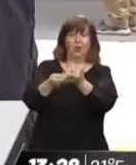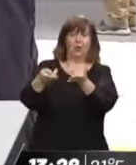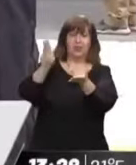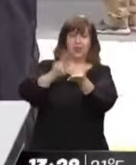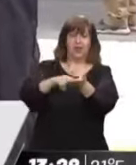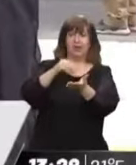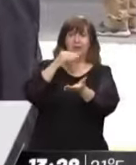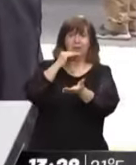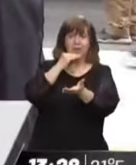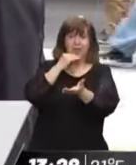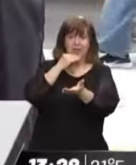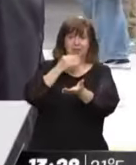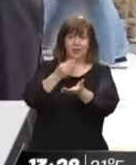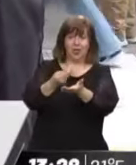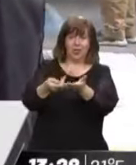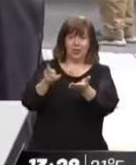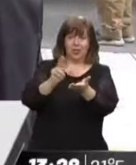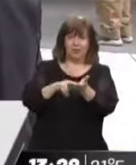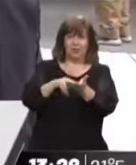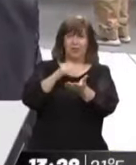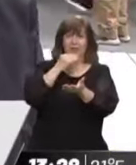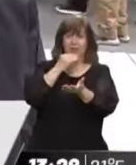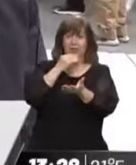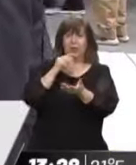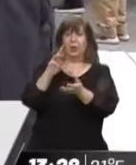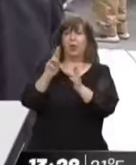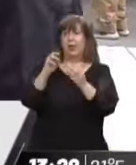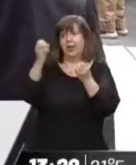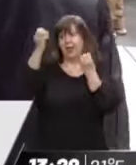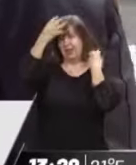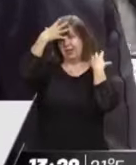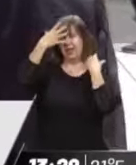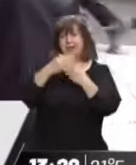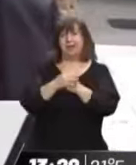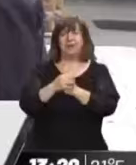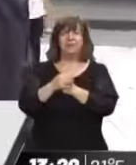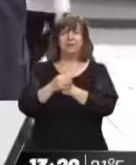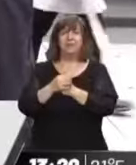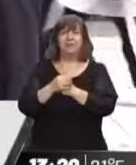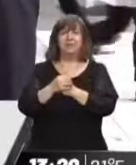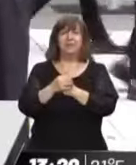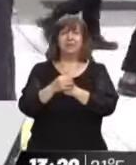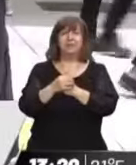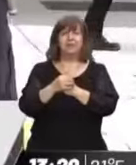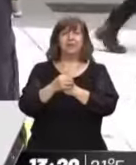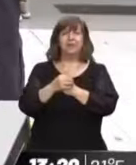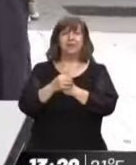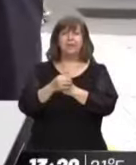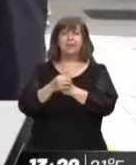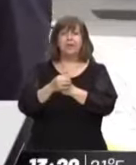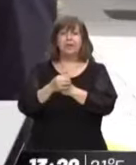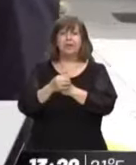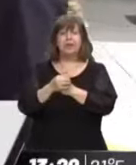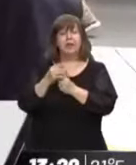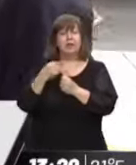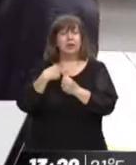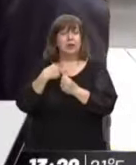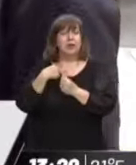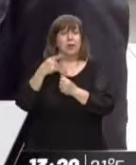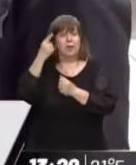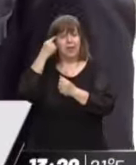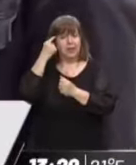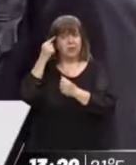elegir a Massa. O sea, para que salga, esperemos que salga el otro candidato. ¿Cuál es la mirada que tiene usted sobre la política argentina? Creo que